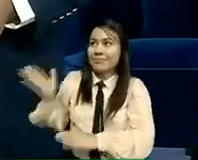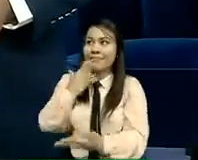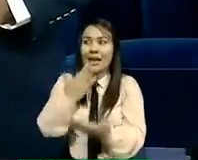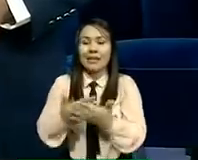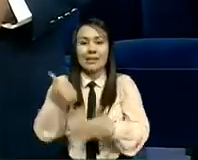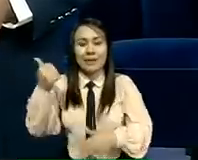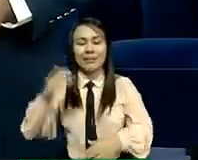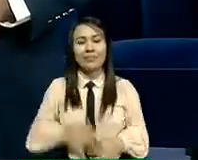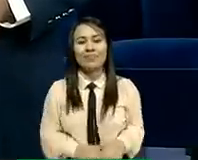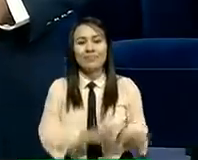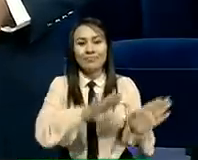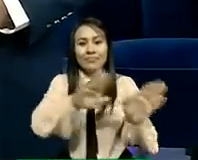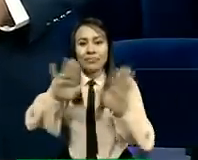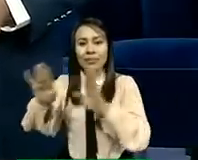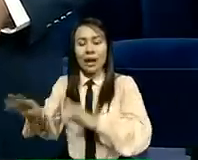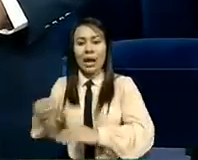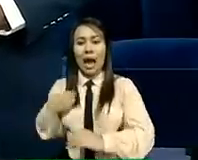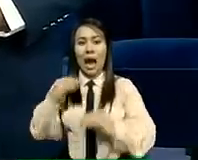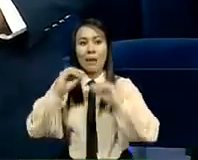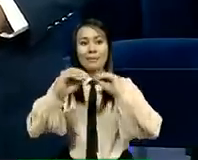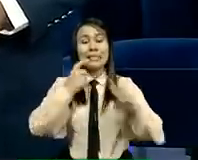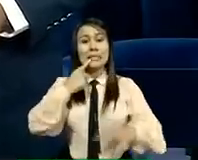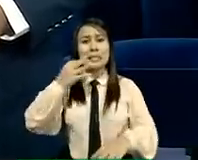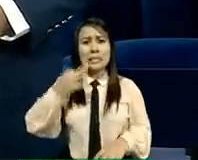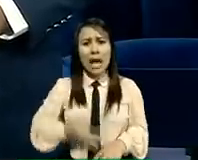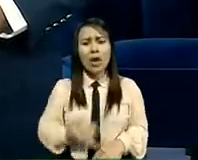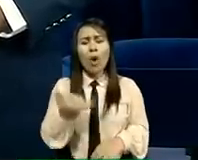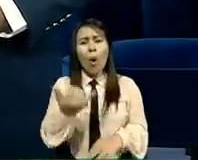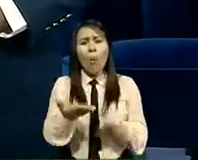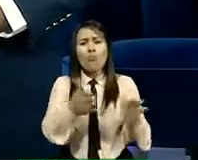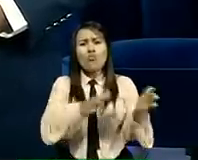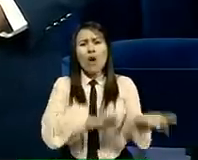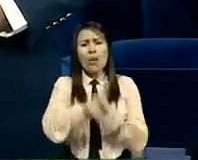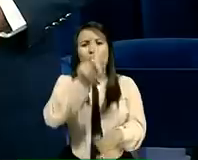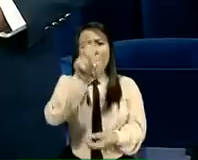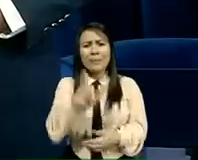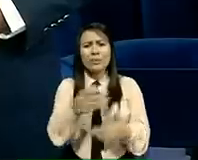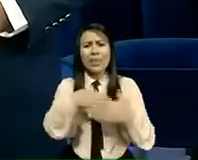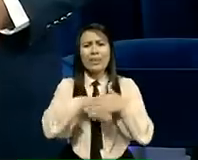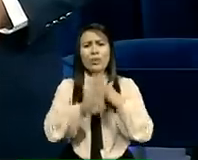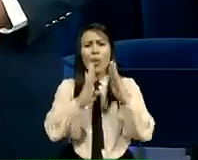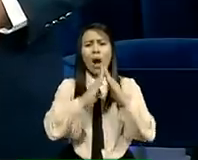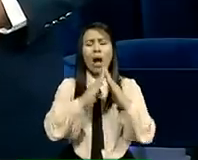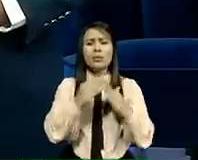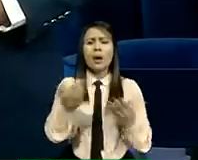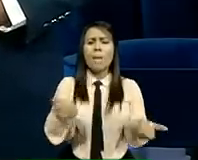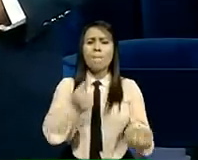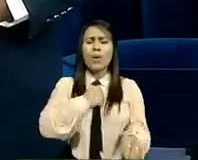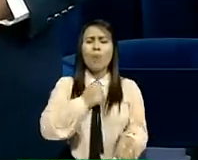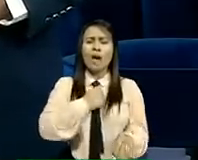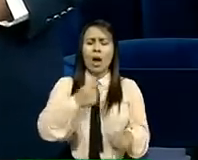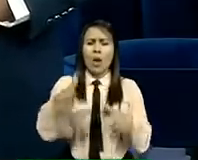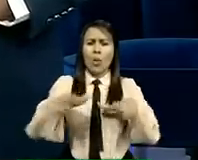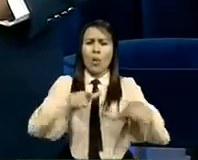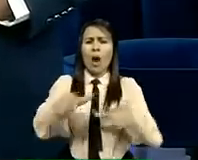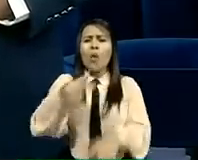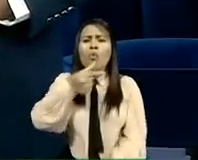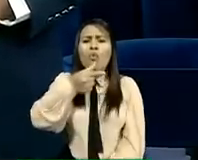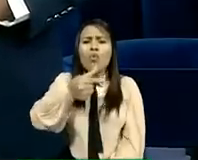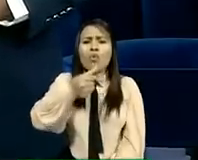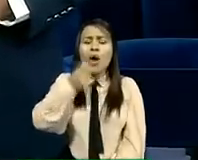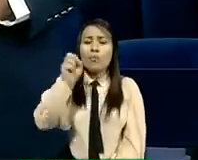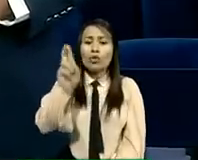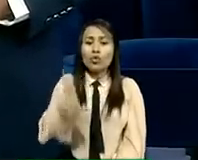a cambiar de tema, señoras y señores, a ponernos serios porque asesinan a un ciudadano dentro de su casa, esto en el Guasmo Sur, en la ciudad de Guayaquil.